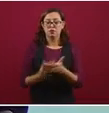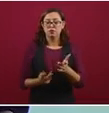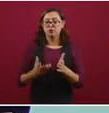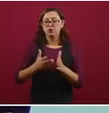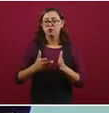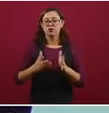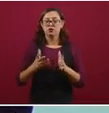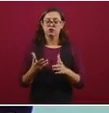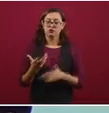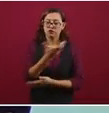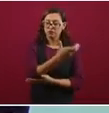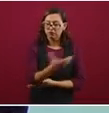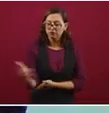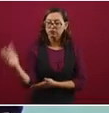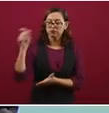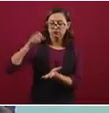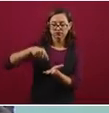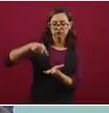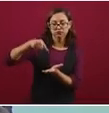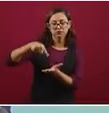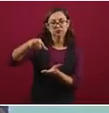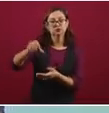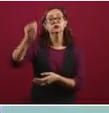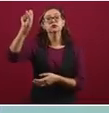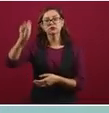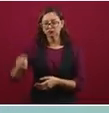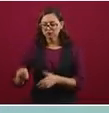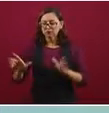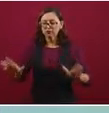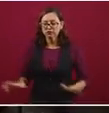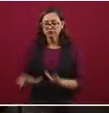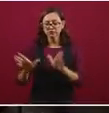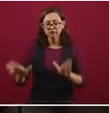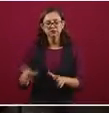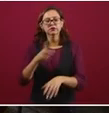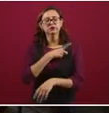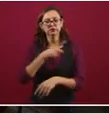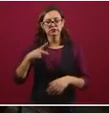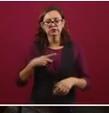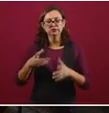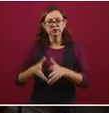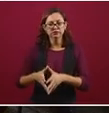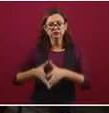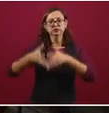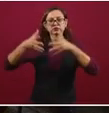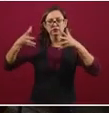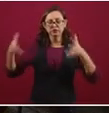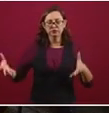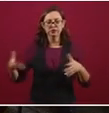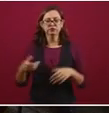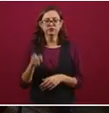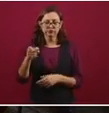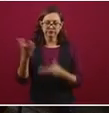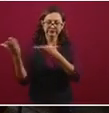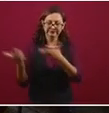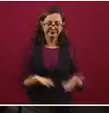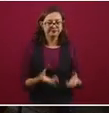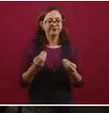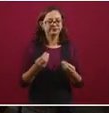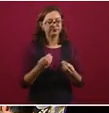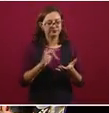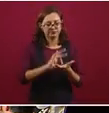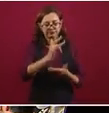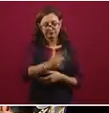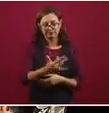Vida, en particular en el sur del país, aquí también presente. Gracias, Javier. Y ha integrado